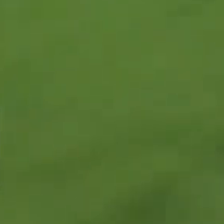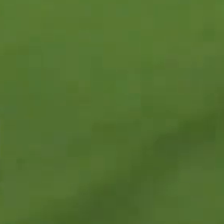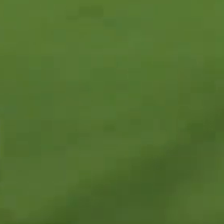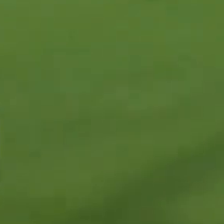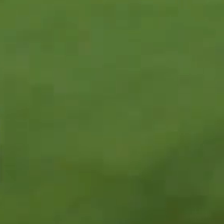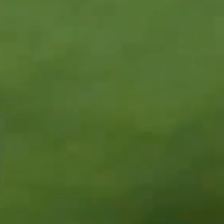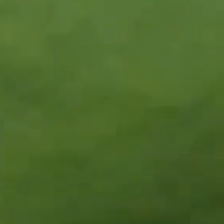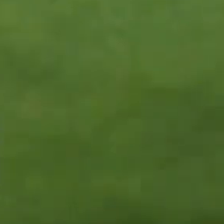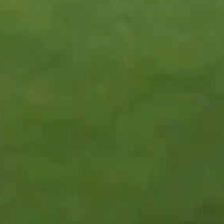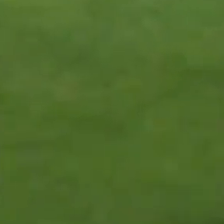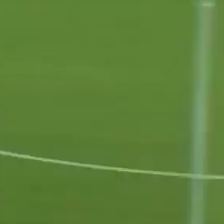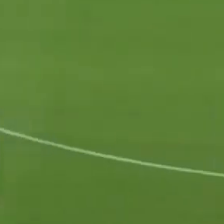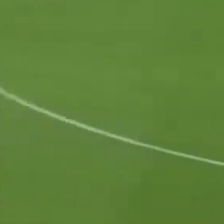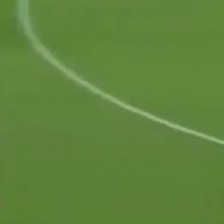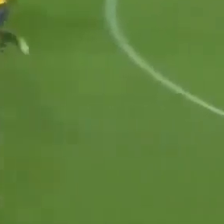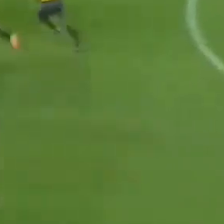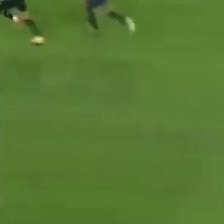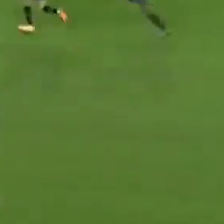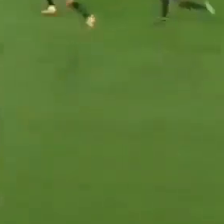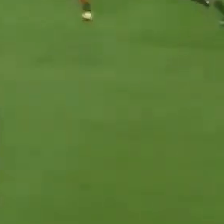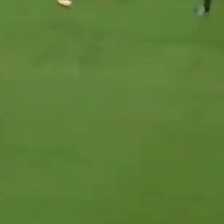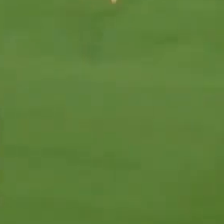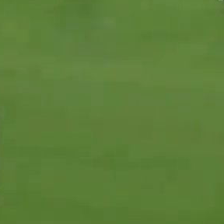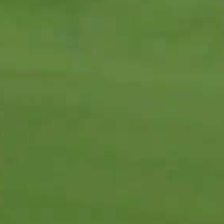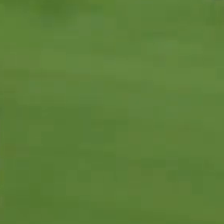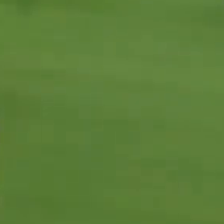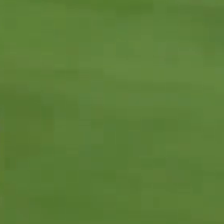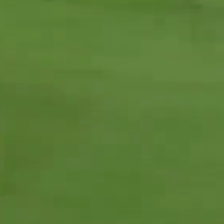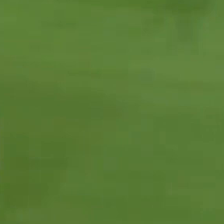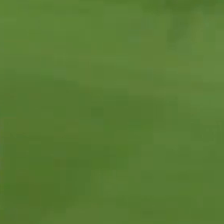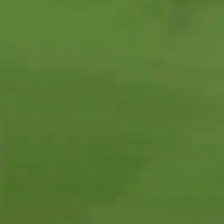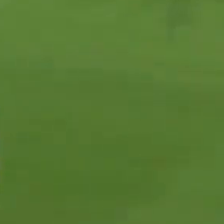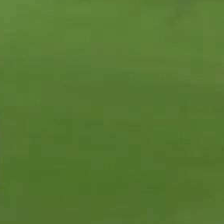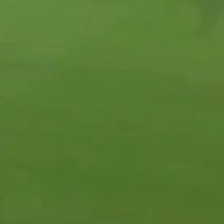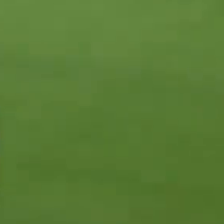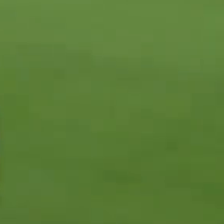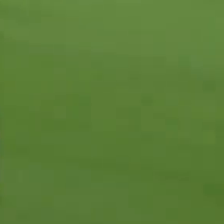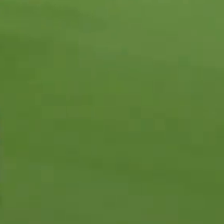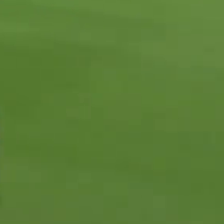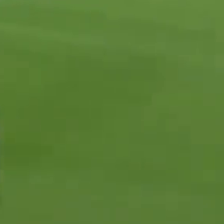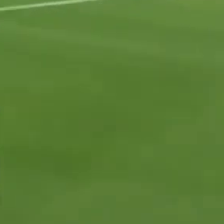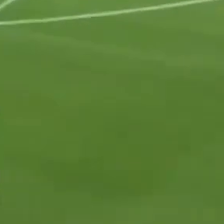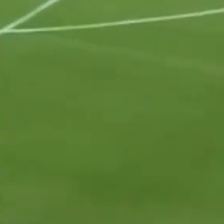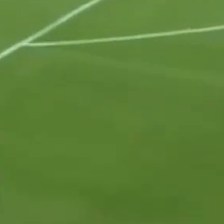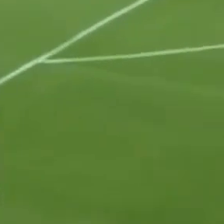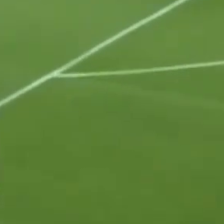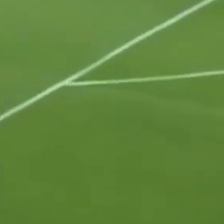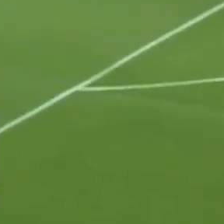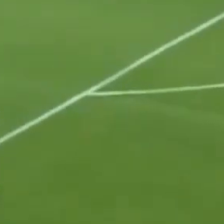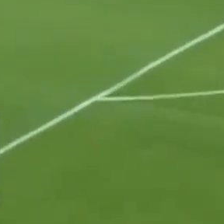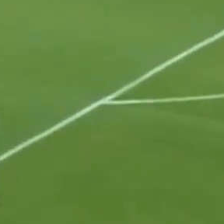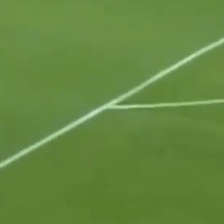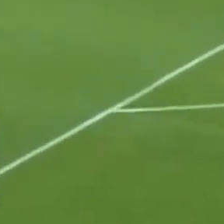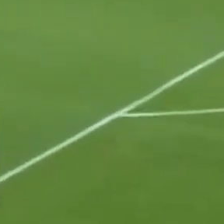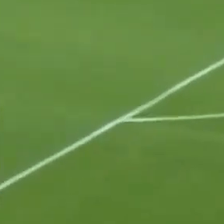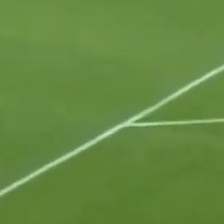uruguaya esto de cavani no sería lo único porque había tiempo para más suárez que no luis damián y el pase al medio y